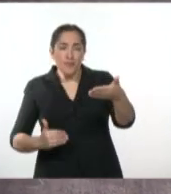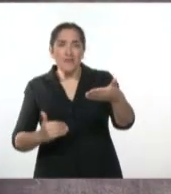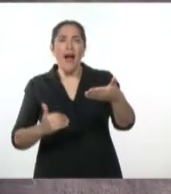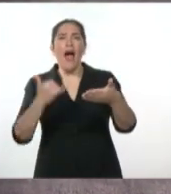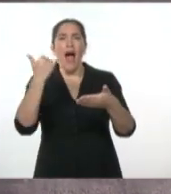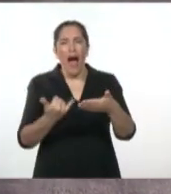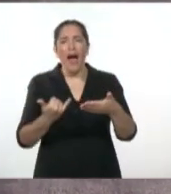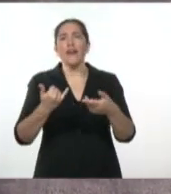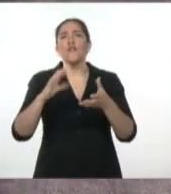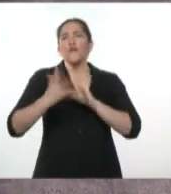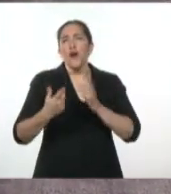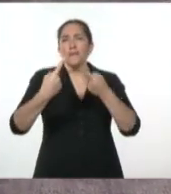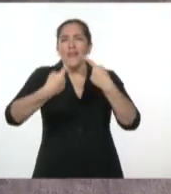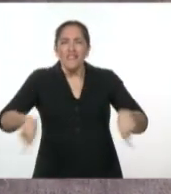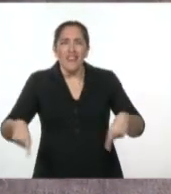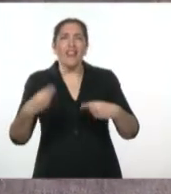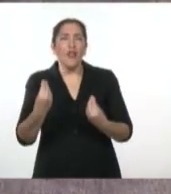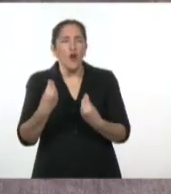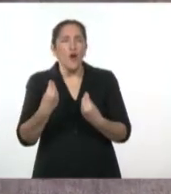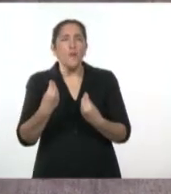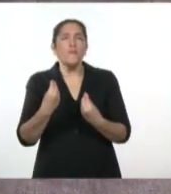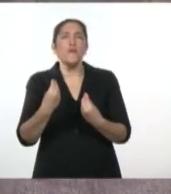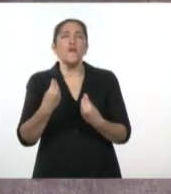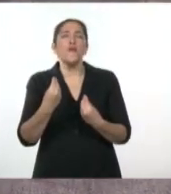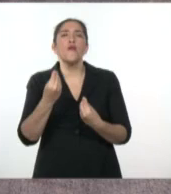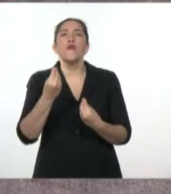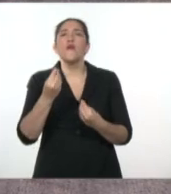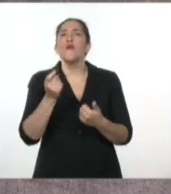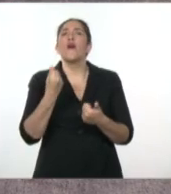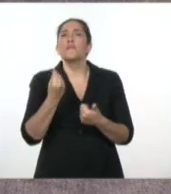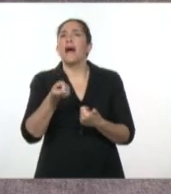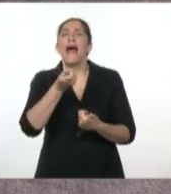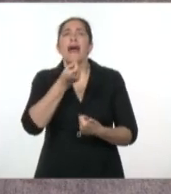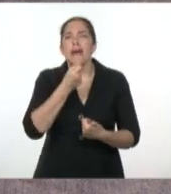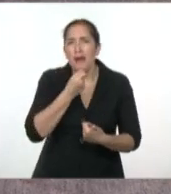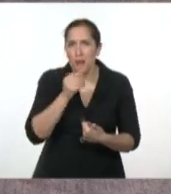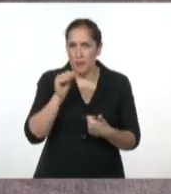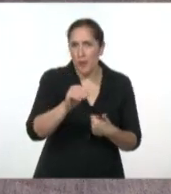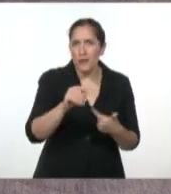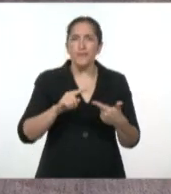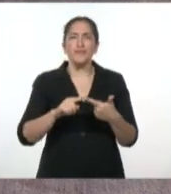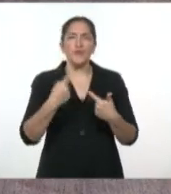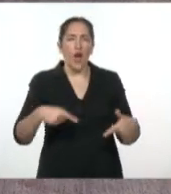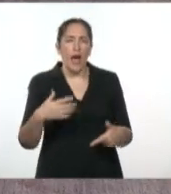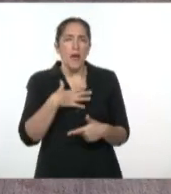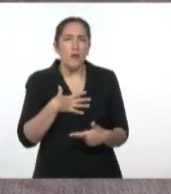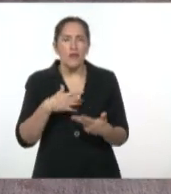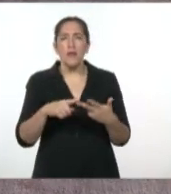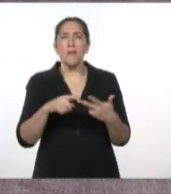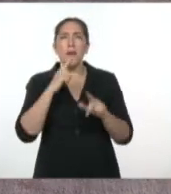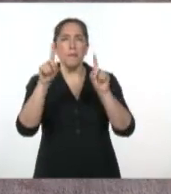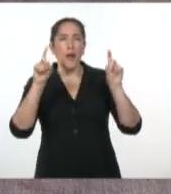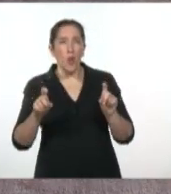son los identificamos con conceptos, con las palabras concretas. Ejemplos, componente emotivo, pregunta